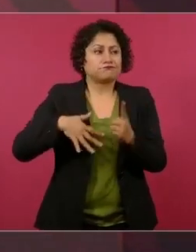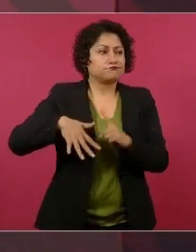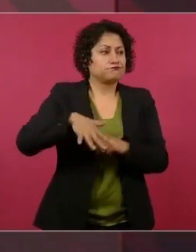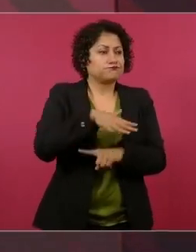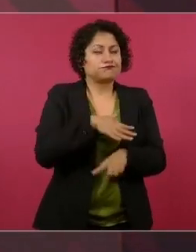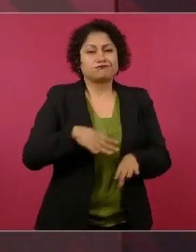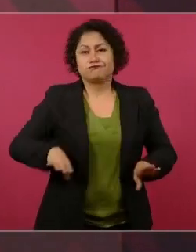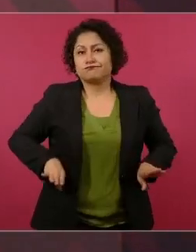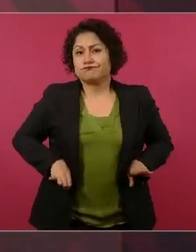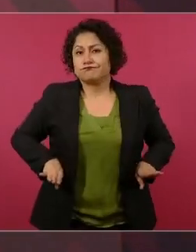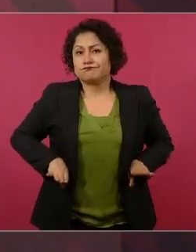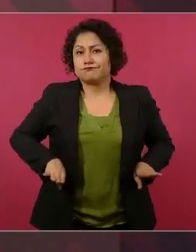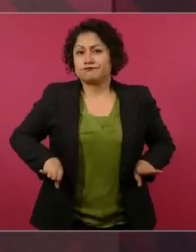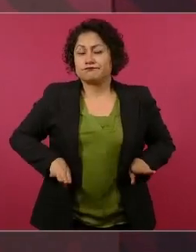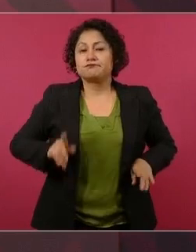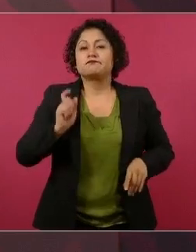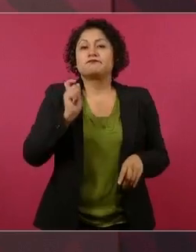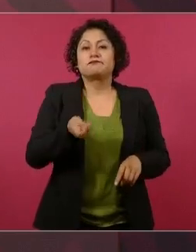Siempre